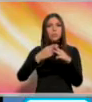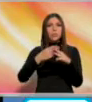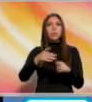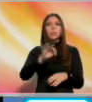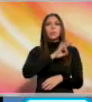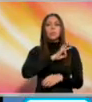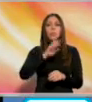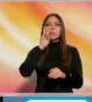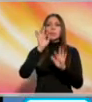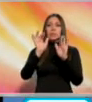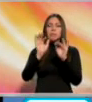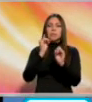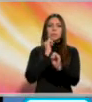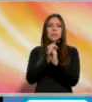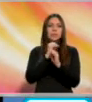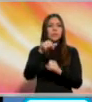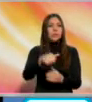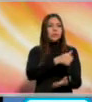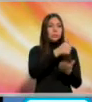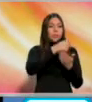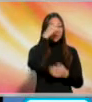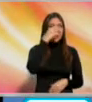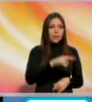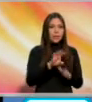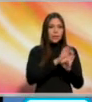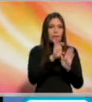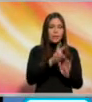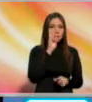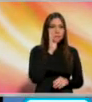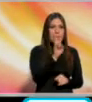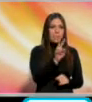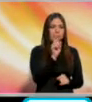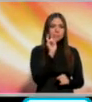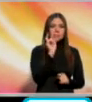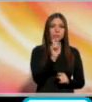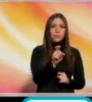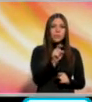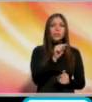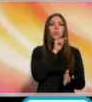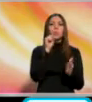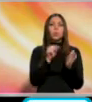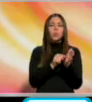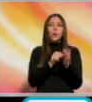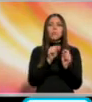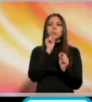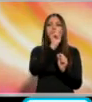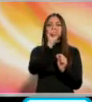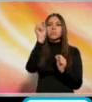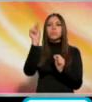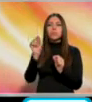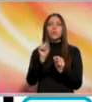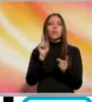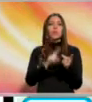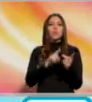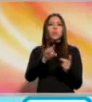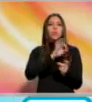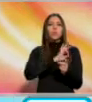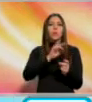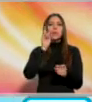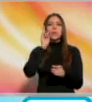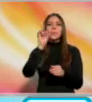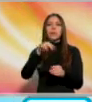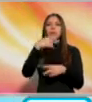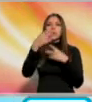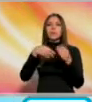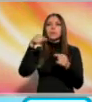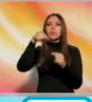Tú puedes entrar al sitio y mira, en Ciudad de México puedes ver puntos en los cuales puedes mirar al cielo Ya.